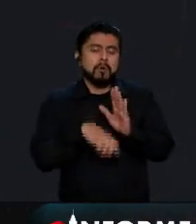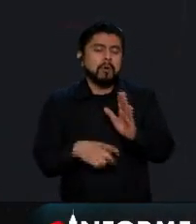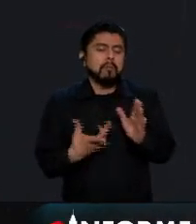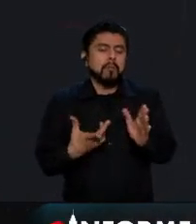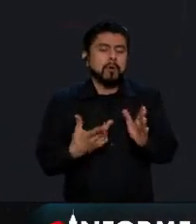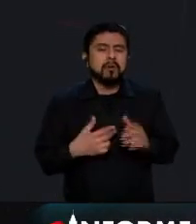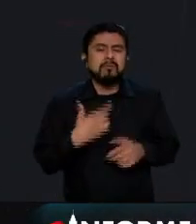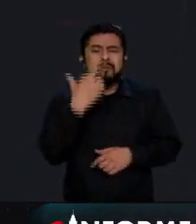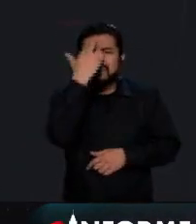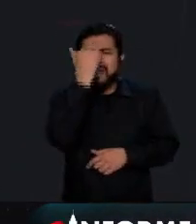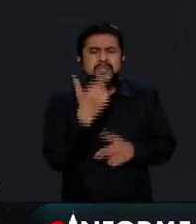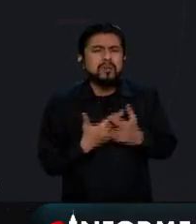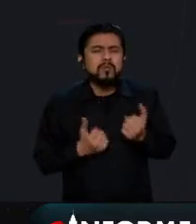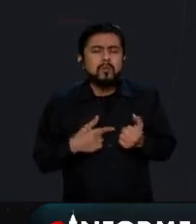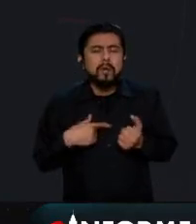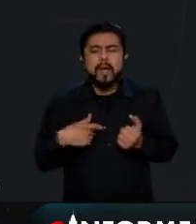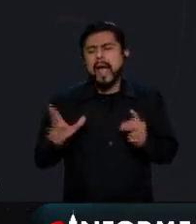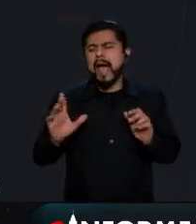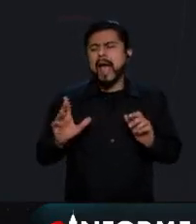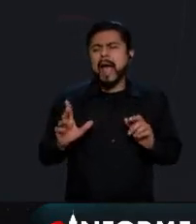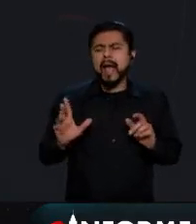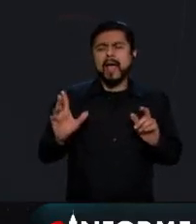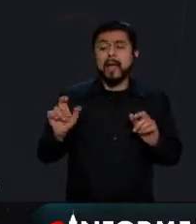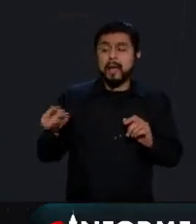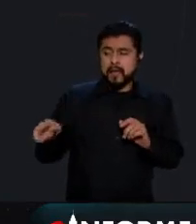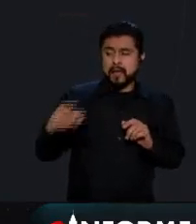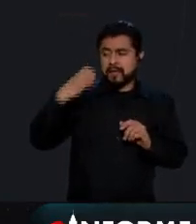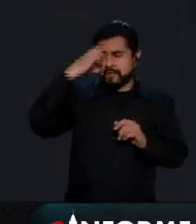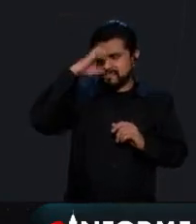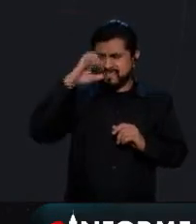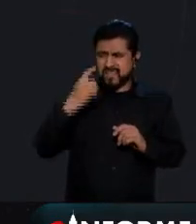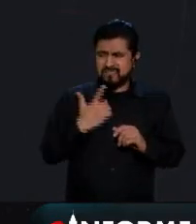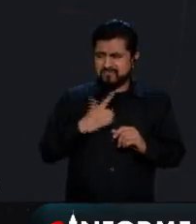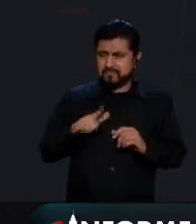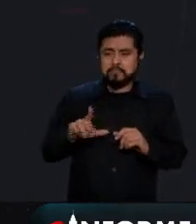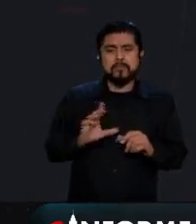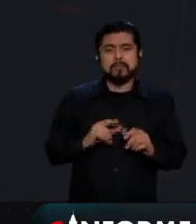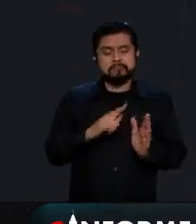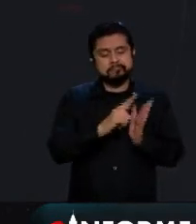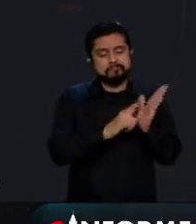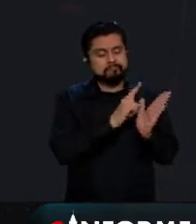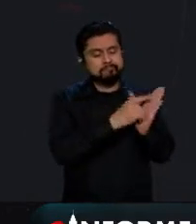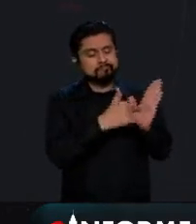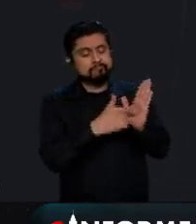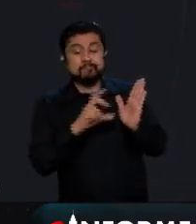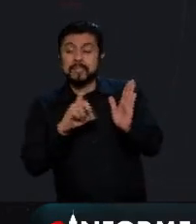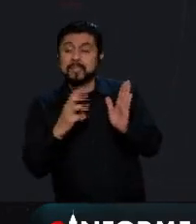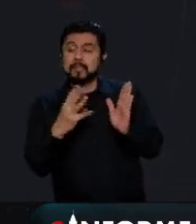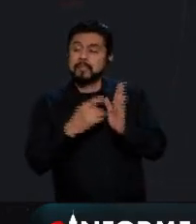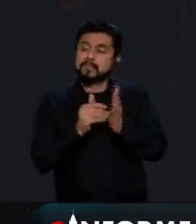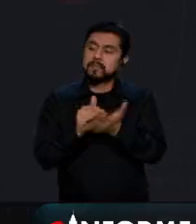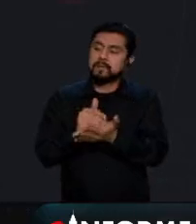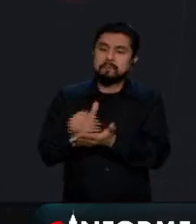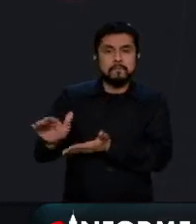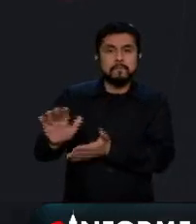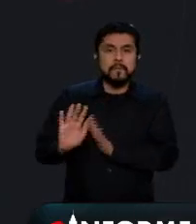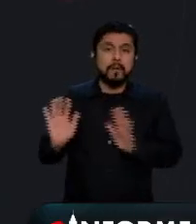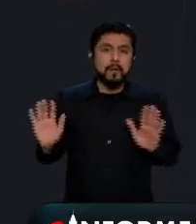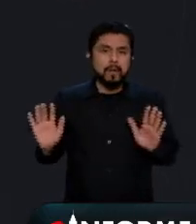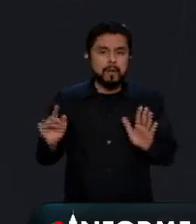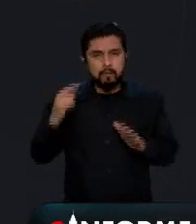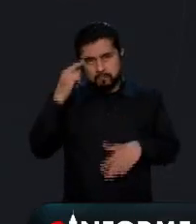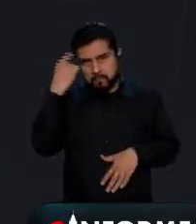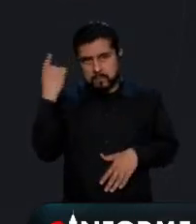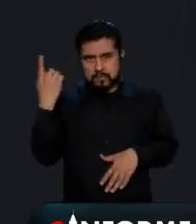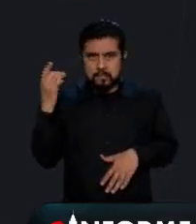argumentos, decir aplíquenle el 33 a un extranjero. Entonces, al final como sociedad estamos manteniendo